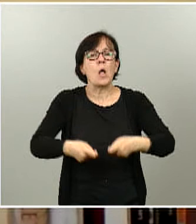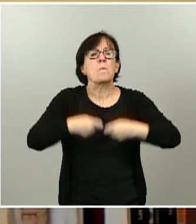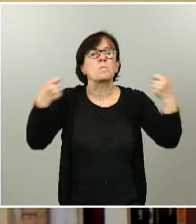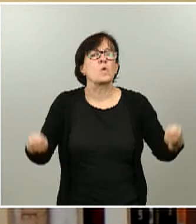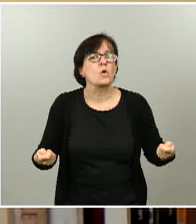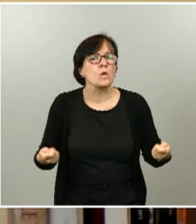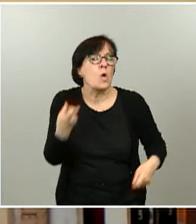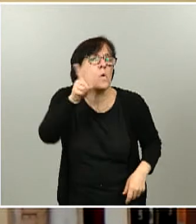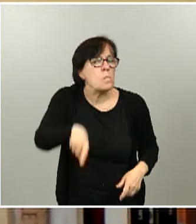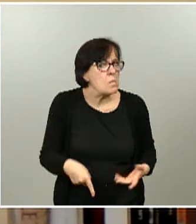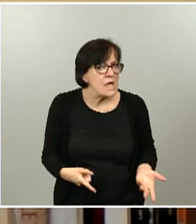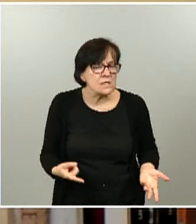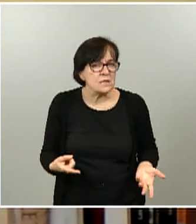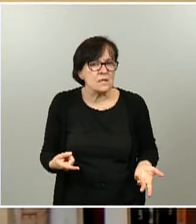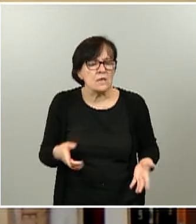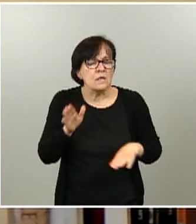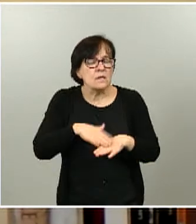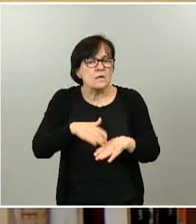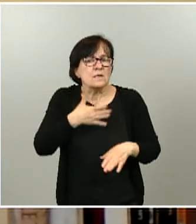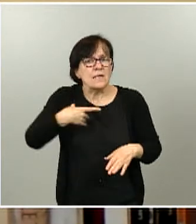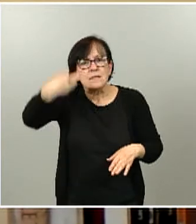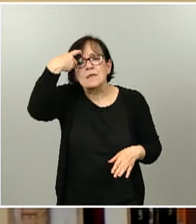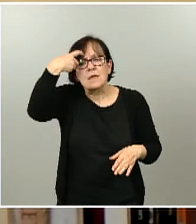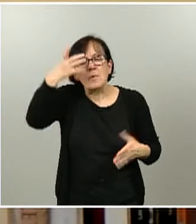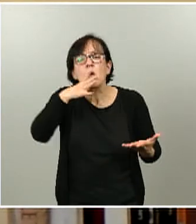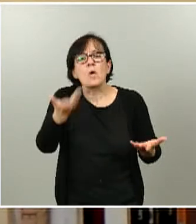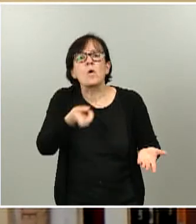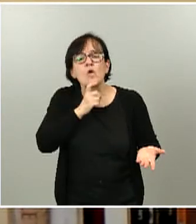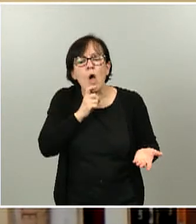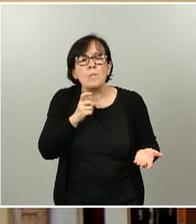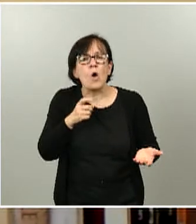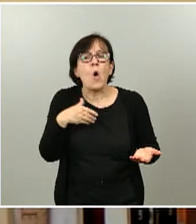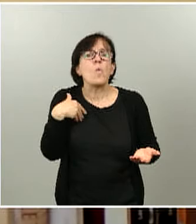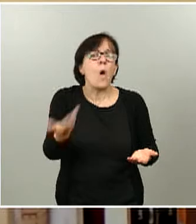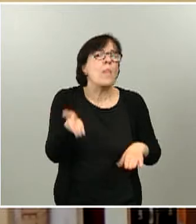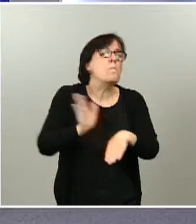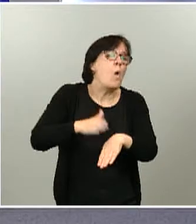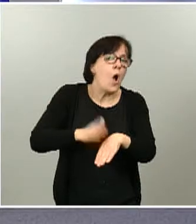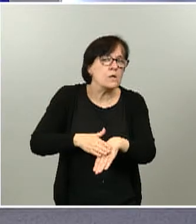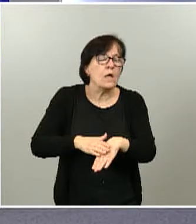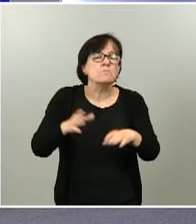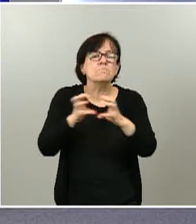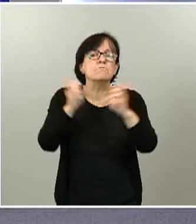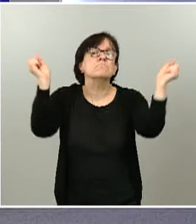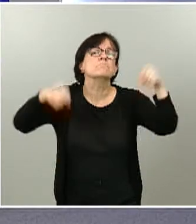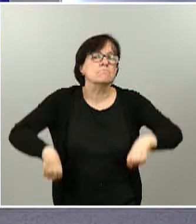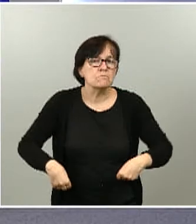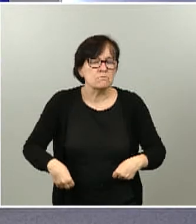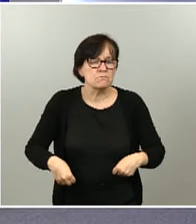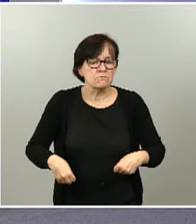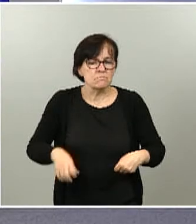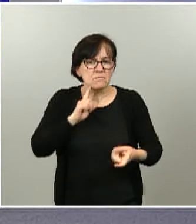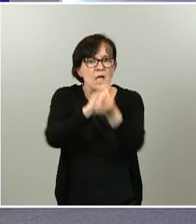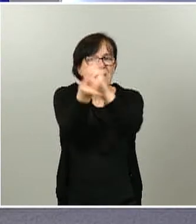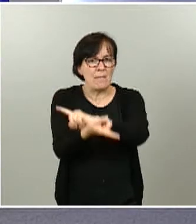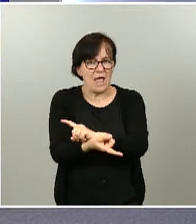Yo quería saber concretamente cómo, cuándo y por qué se ha decidido finalmente, se ha cambiado esa fecha a que